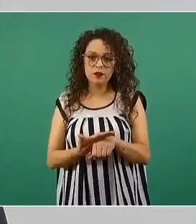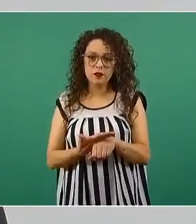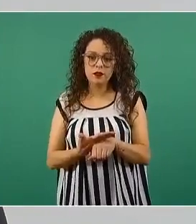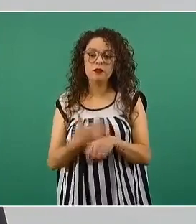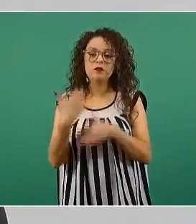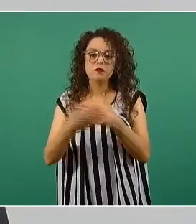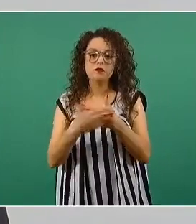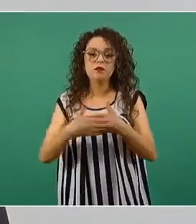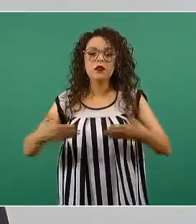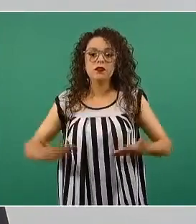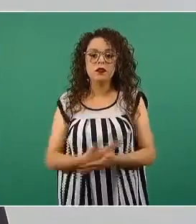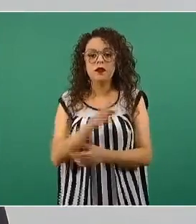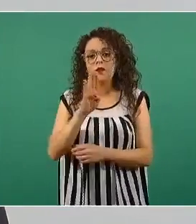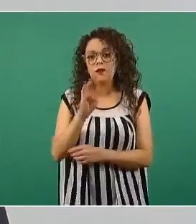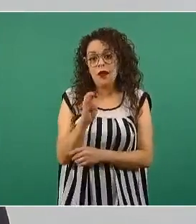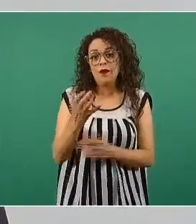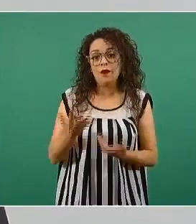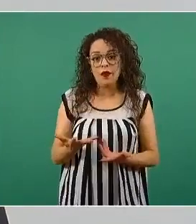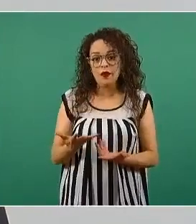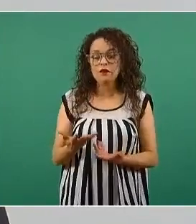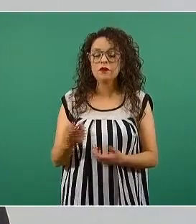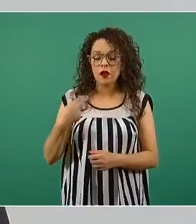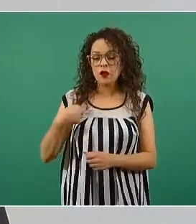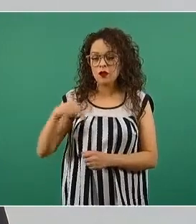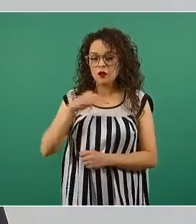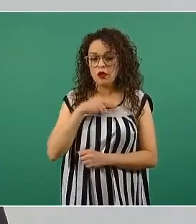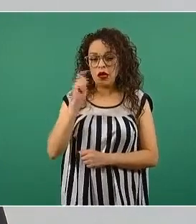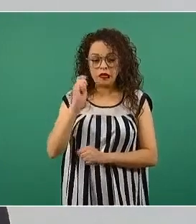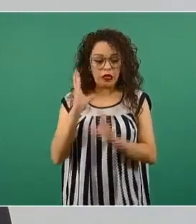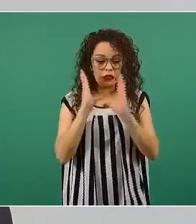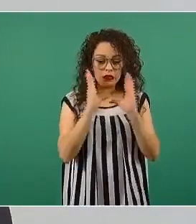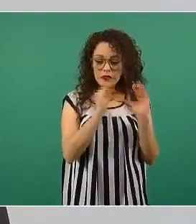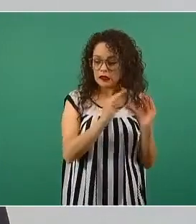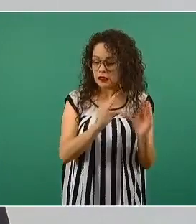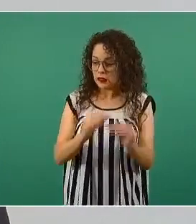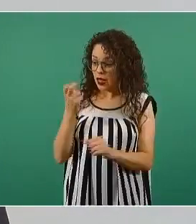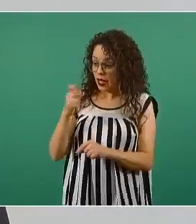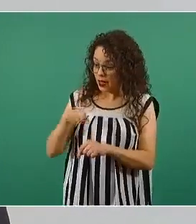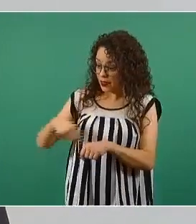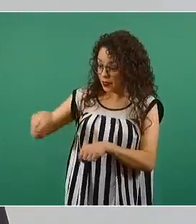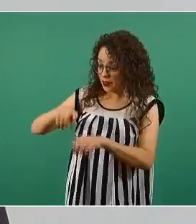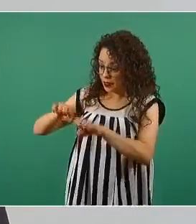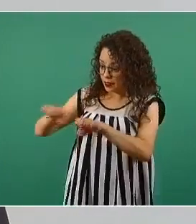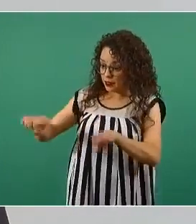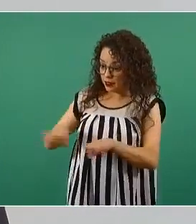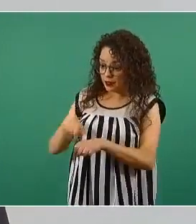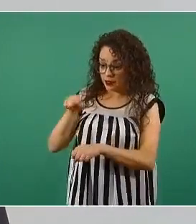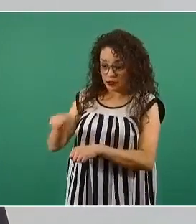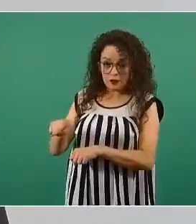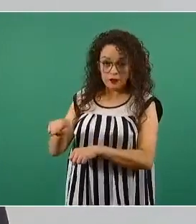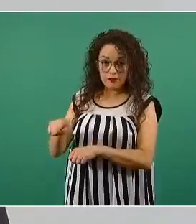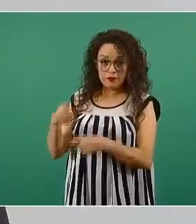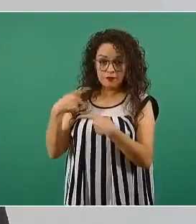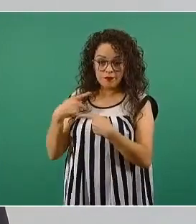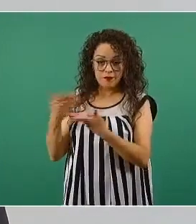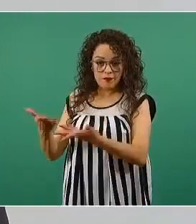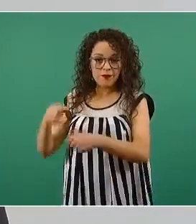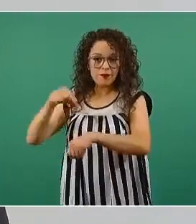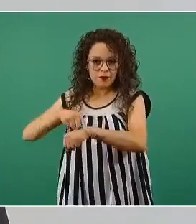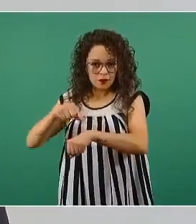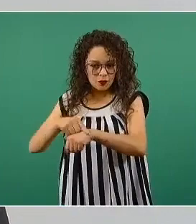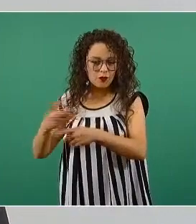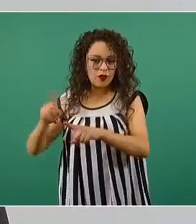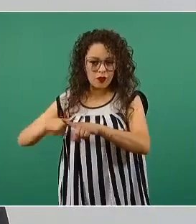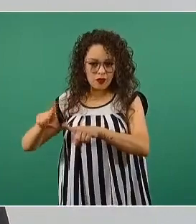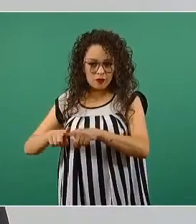nacer. Si nosotros hacemos un buen entrenamiento a ese personal de la salud y obviamente difundimos las bondades de vacunar a la